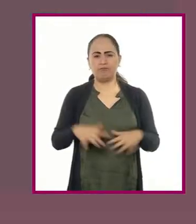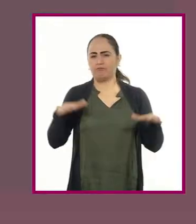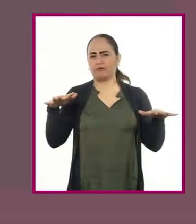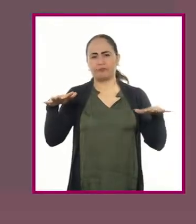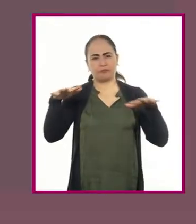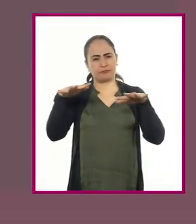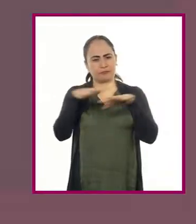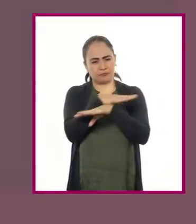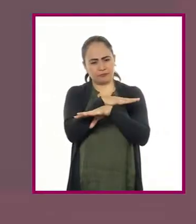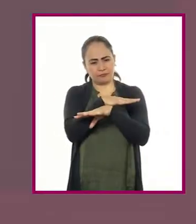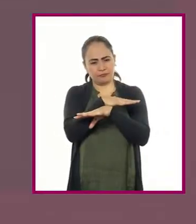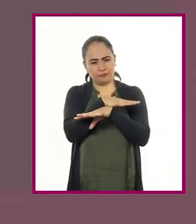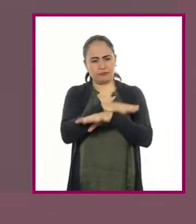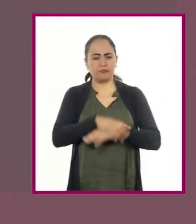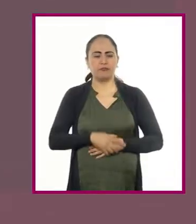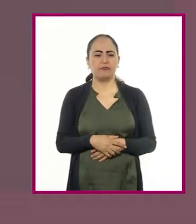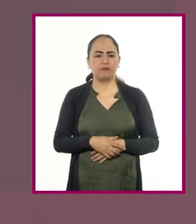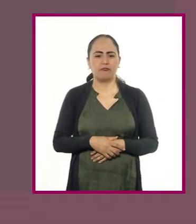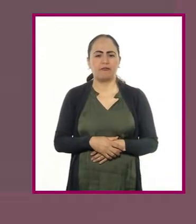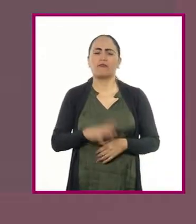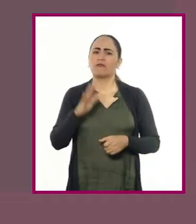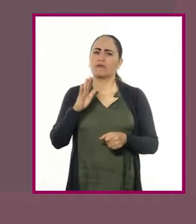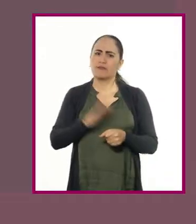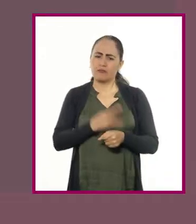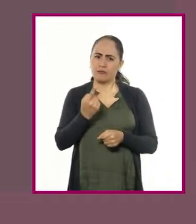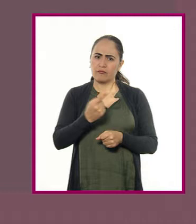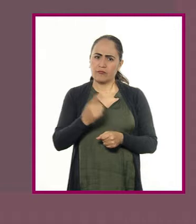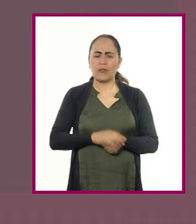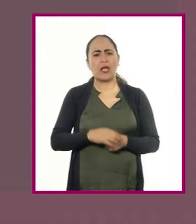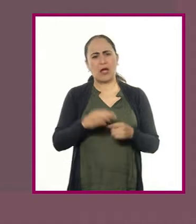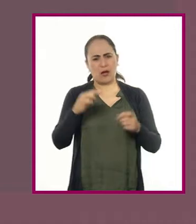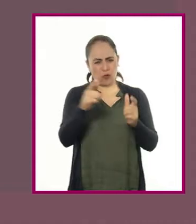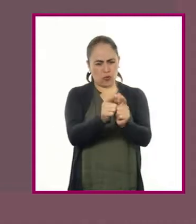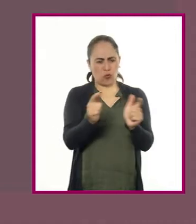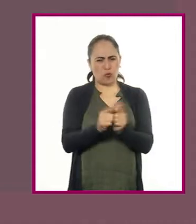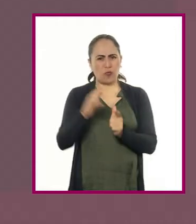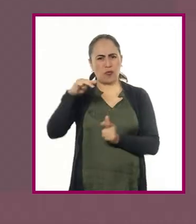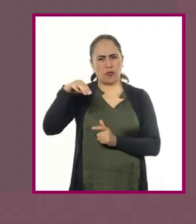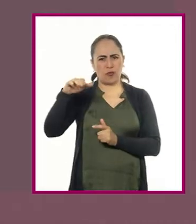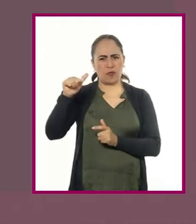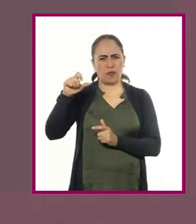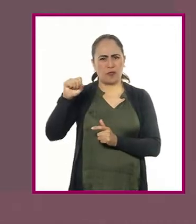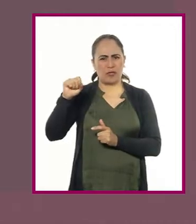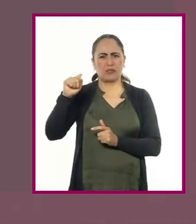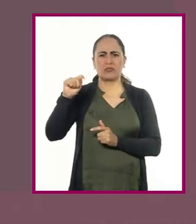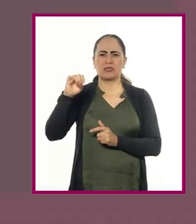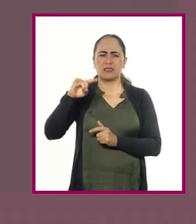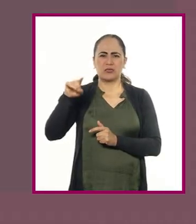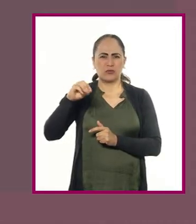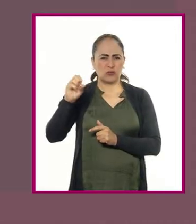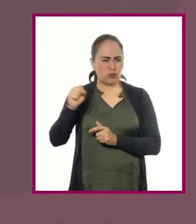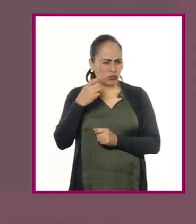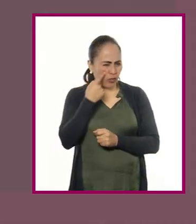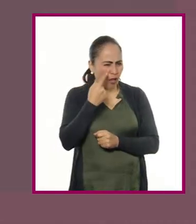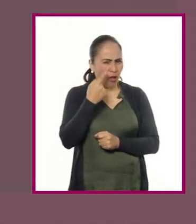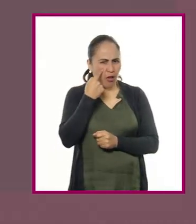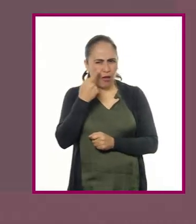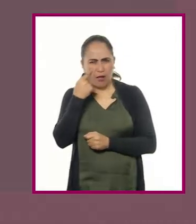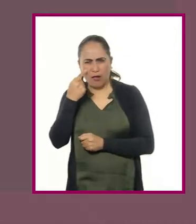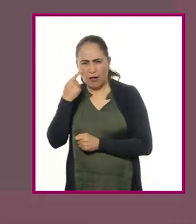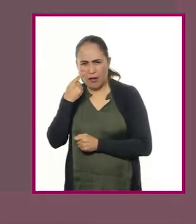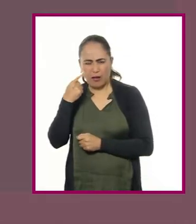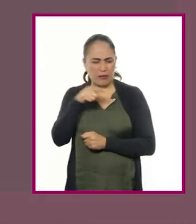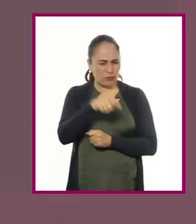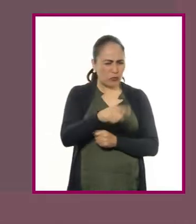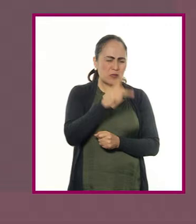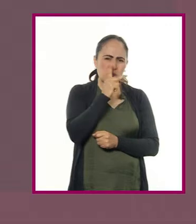cambiar, quizás por la creciente presencia de mestizos en la población. Así comenzaron a aparecer